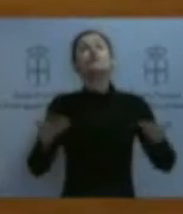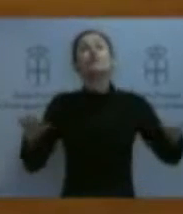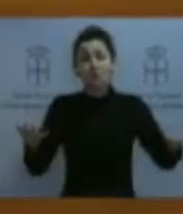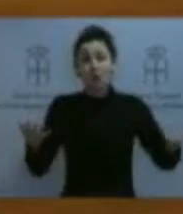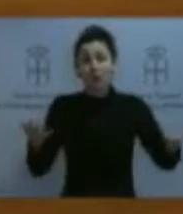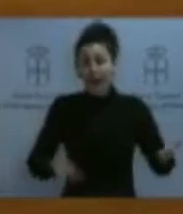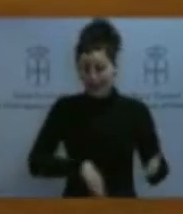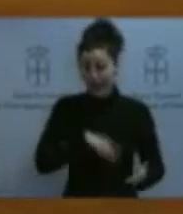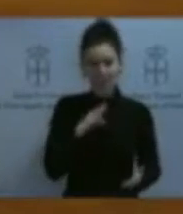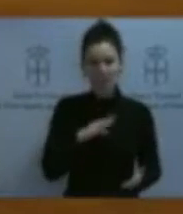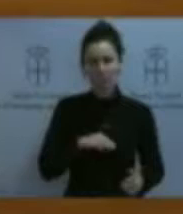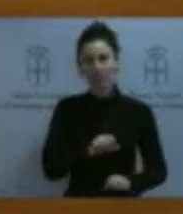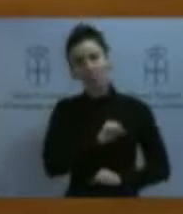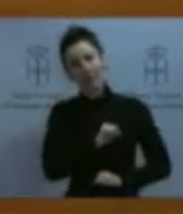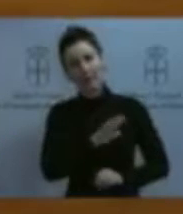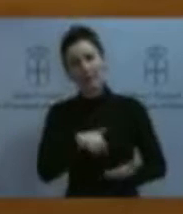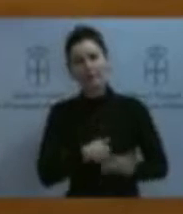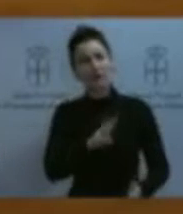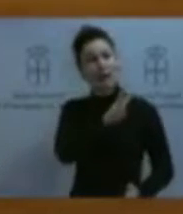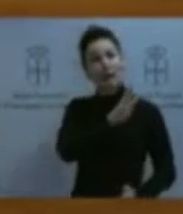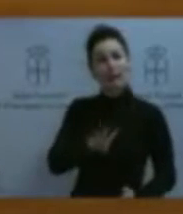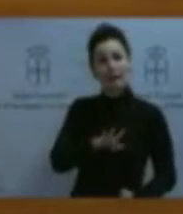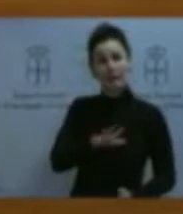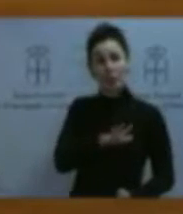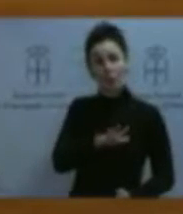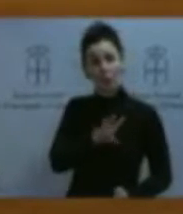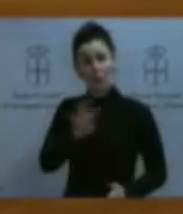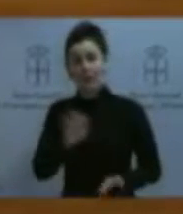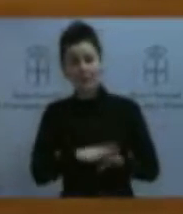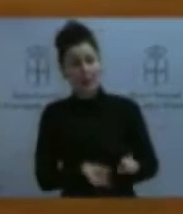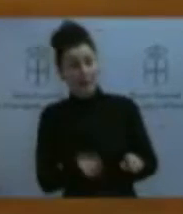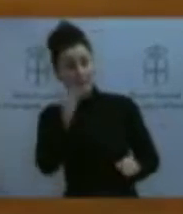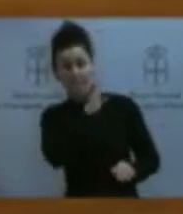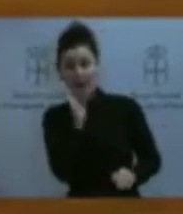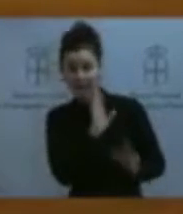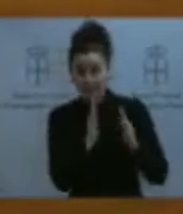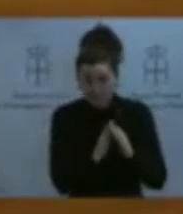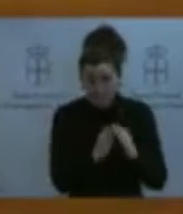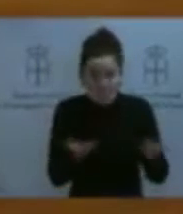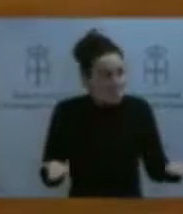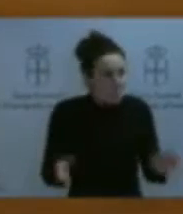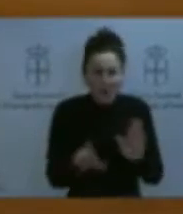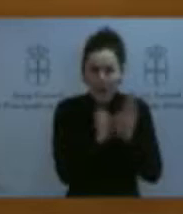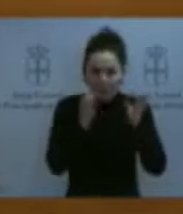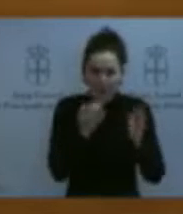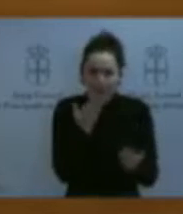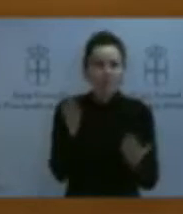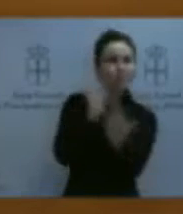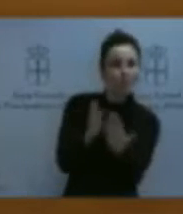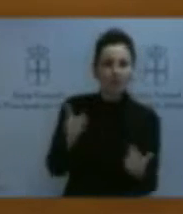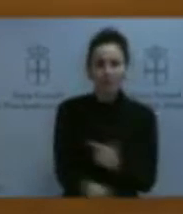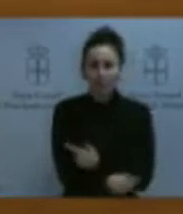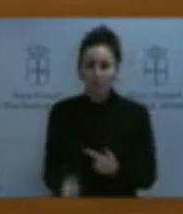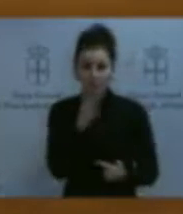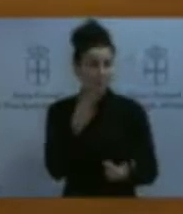emergencia de Asturias, si se le han tomado en serio esta ley para afrontar este problema que obviamente hasta la fecha, más allá de llamarles